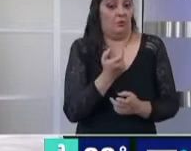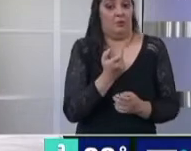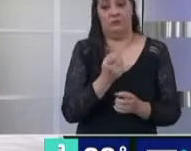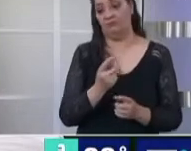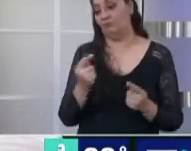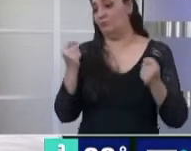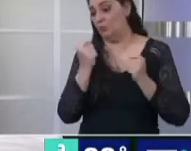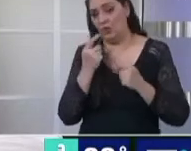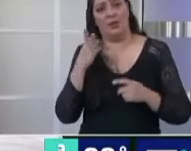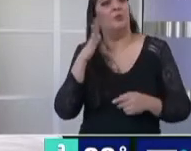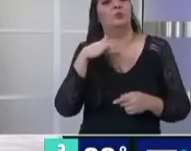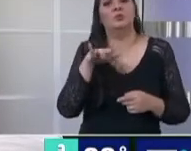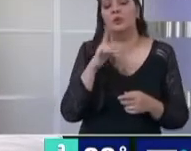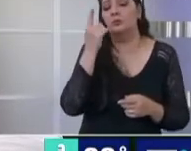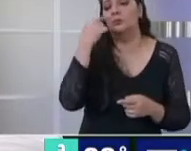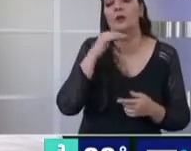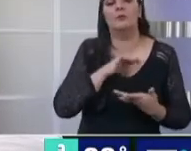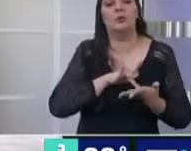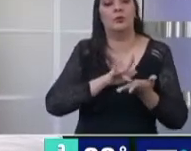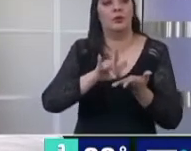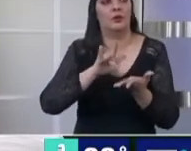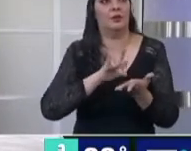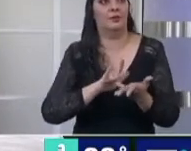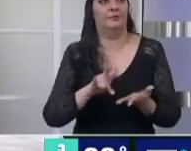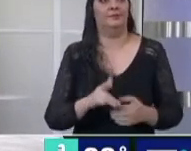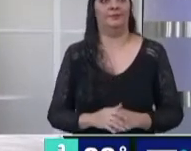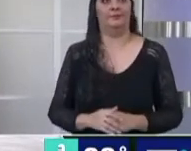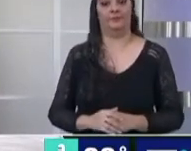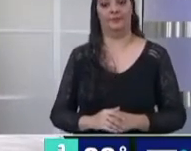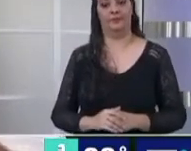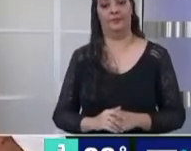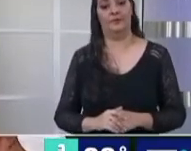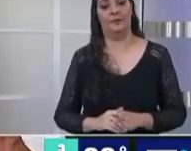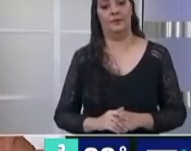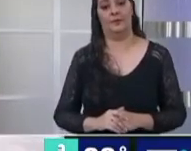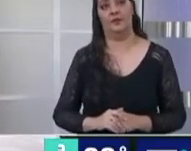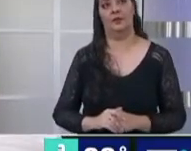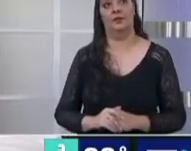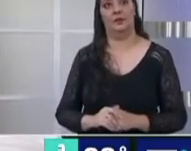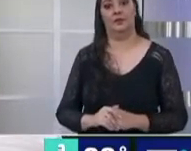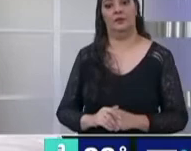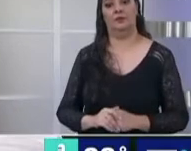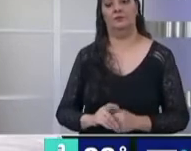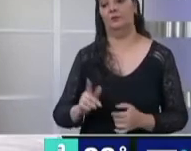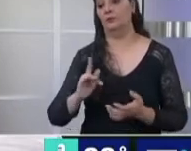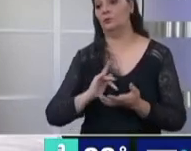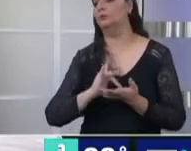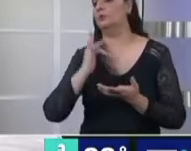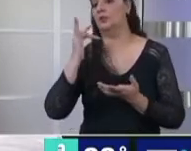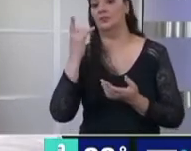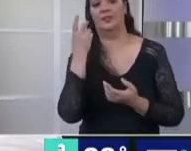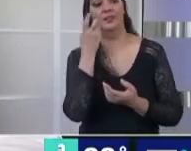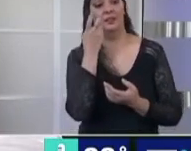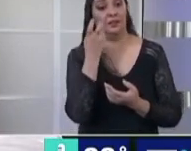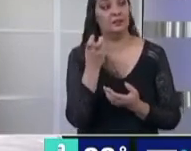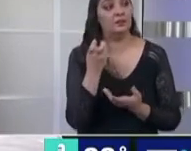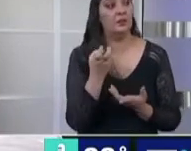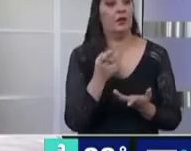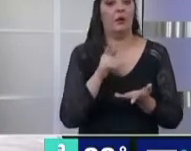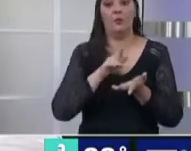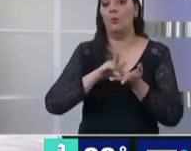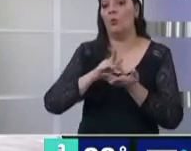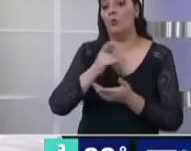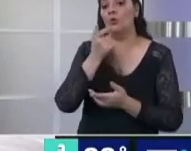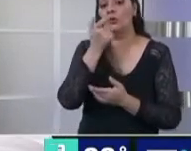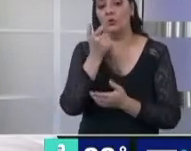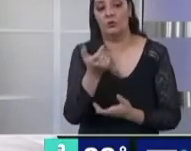tengan una mejor salud. Y gracias a esa inversión, pues hemos podido